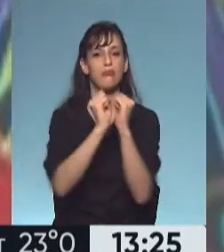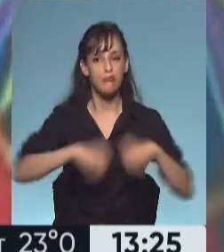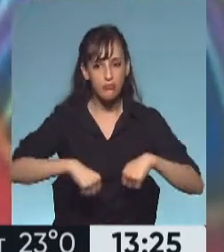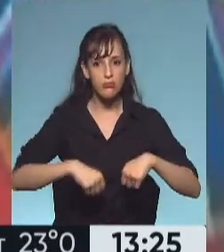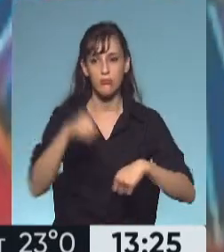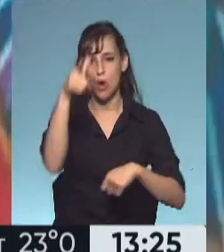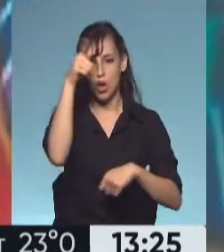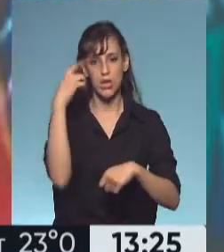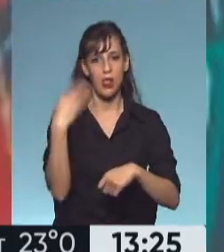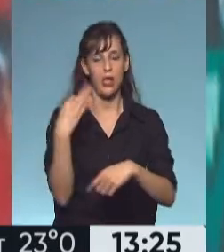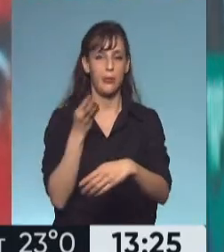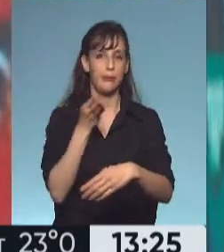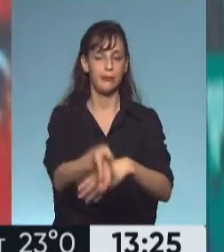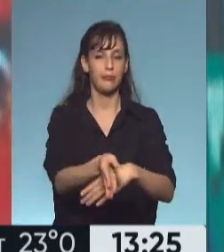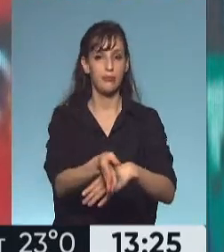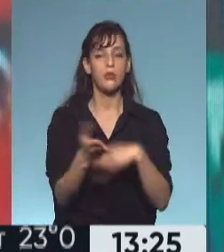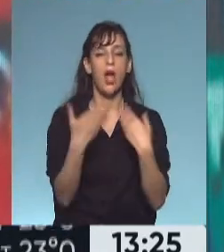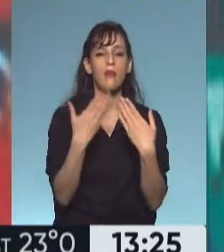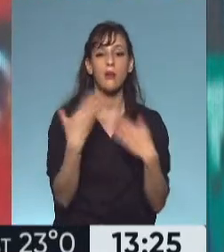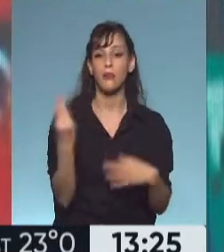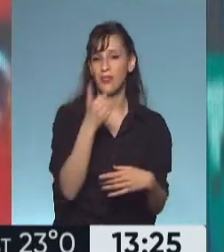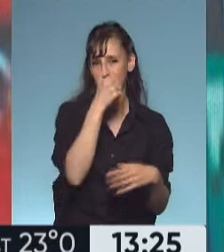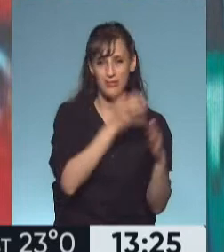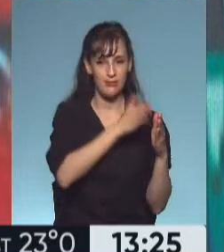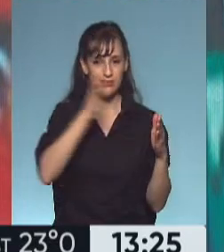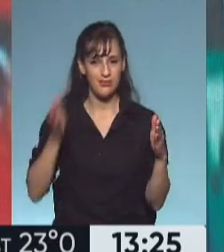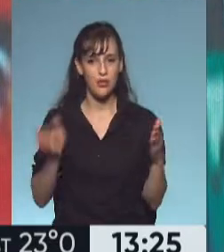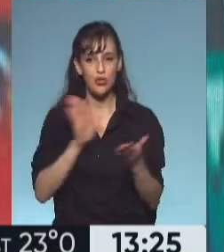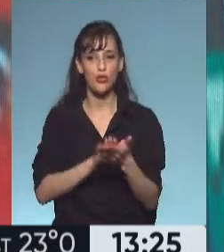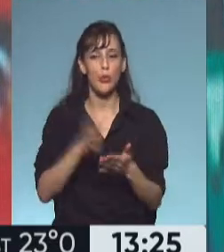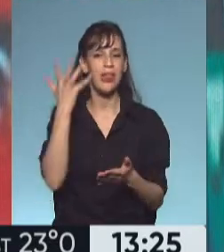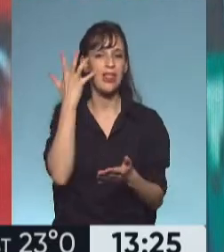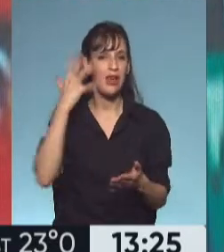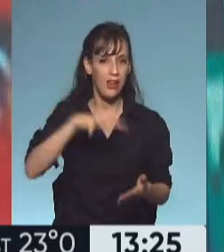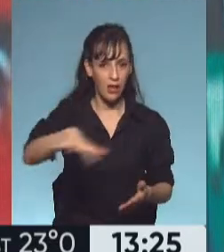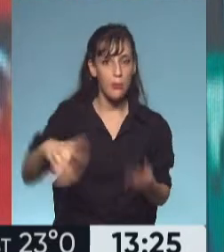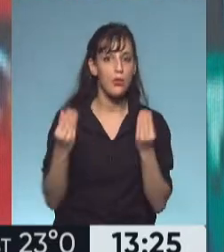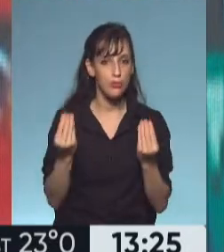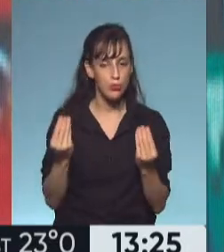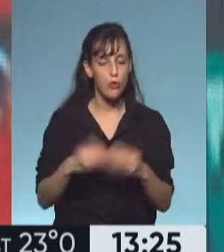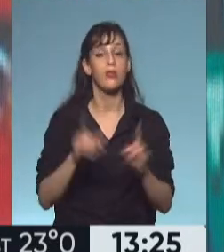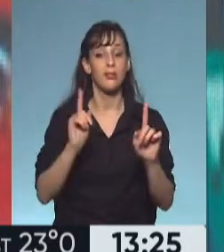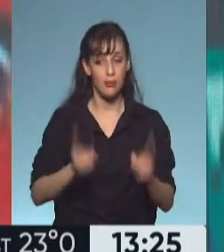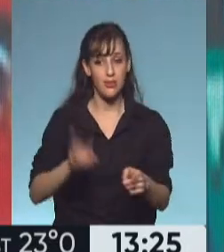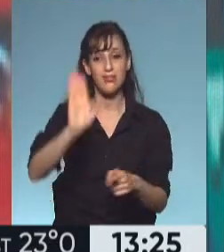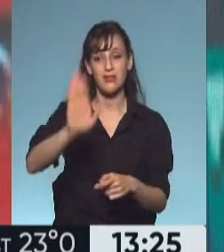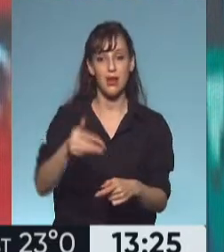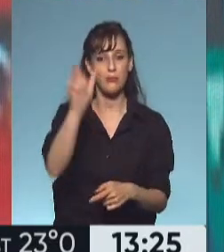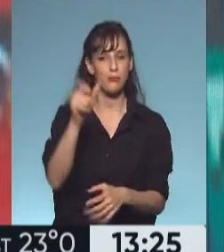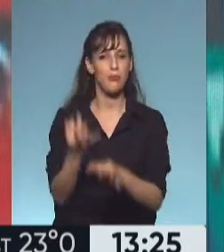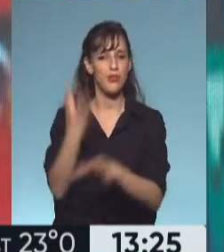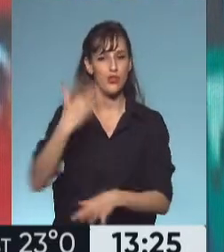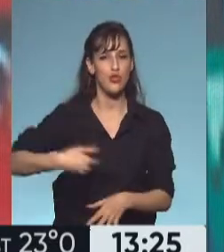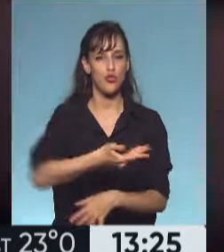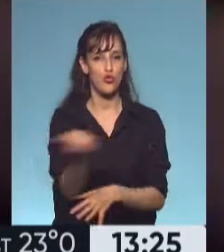que intervenir la policía. Hablamos durante todo el fin de semana de lo que ocurrió en Nordelta. Y también consultamos a un sociólogo para que analice este